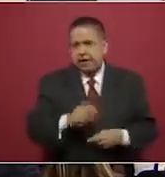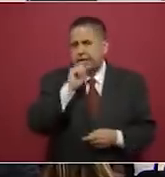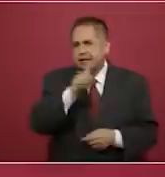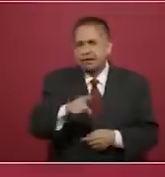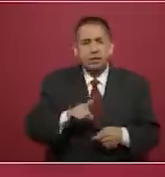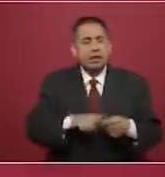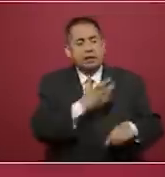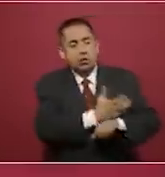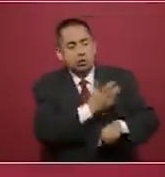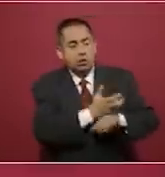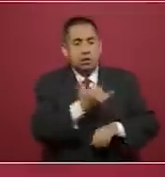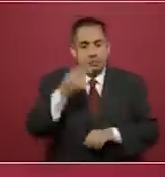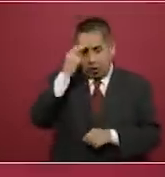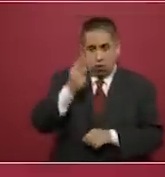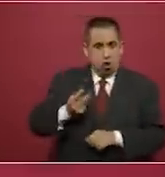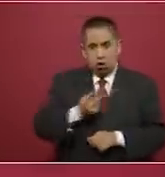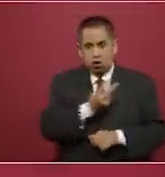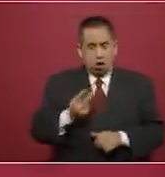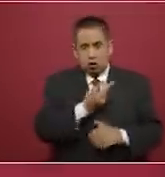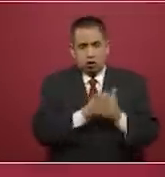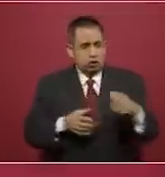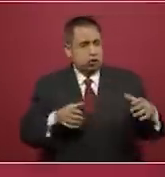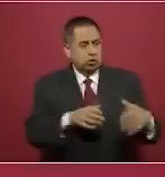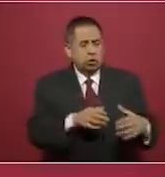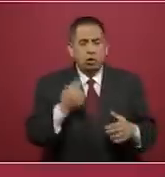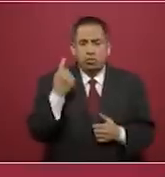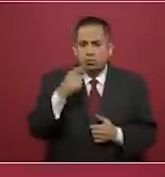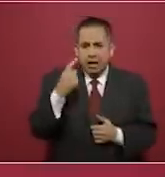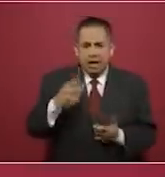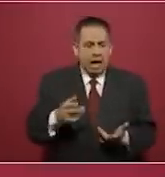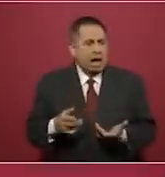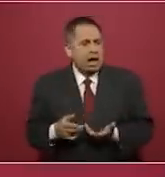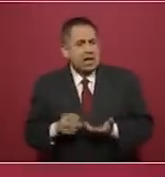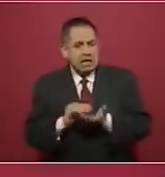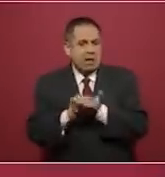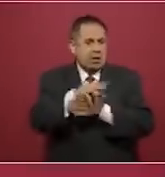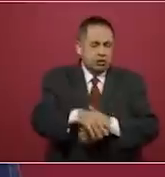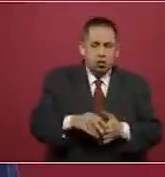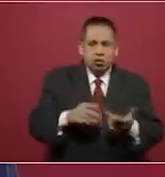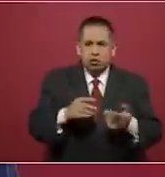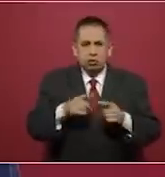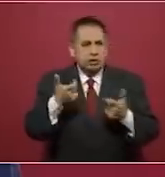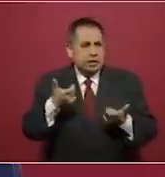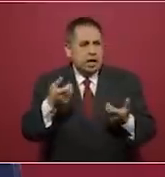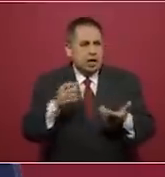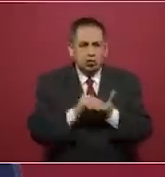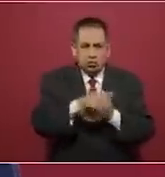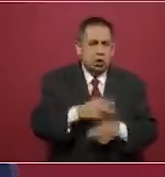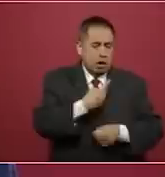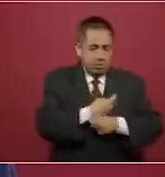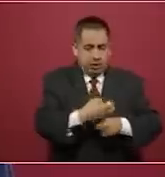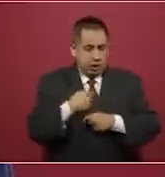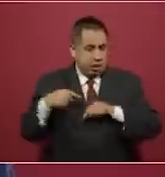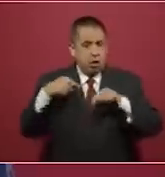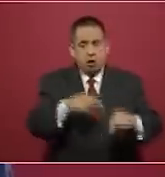eeuu como de méxico para promover la inversión extranjera estoy invitado